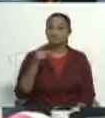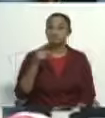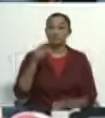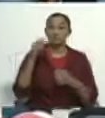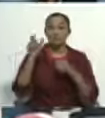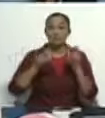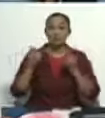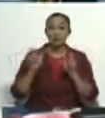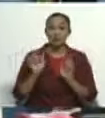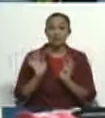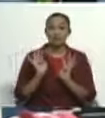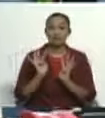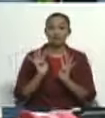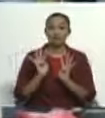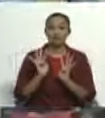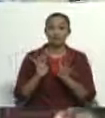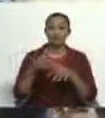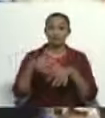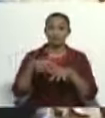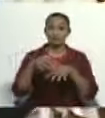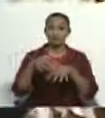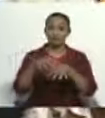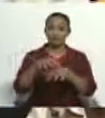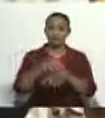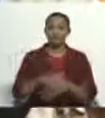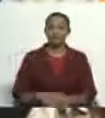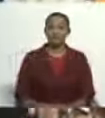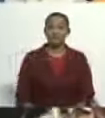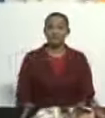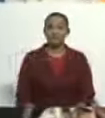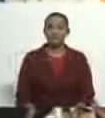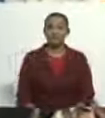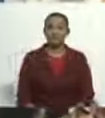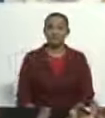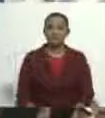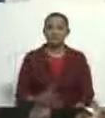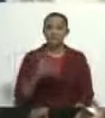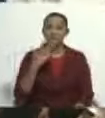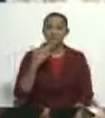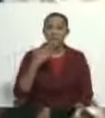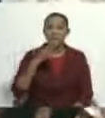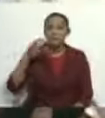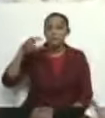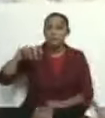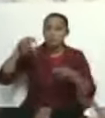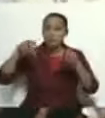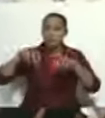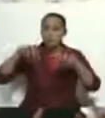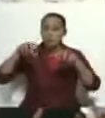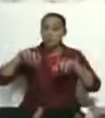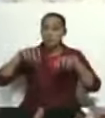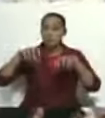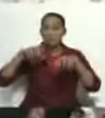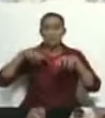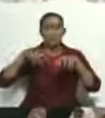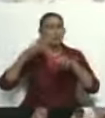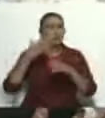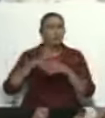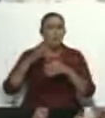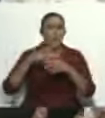muchachos. ¿Ah? Y si estuviera lloviendo, nos